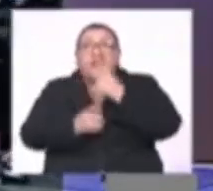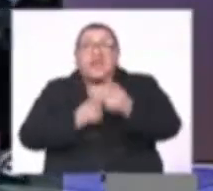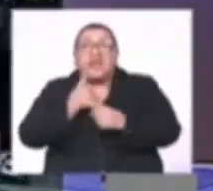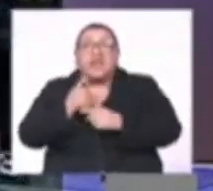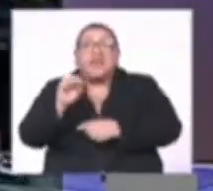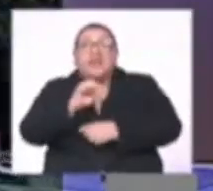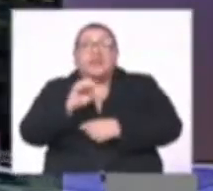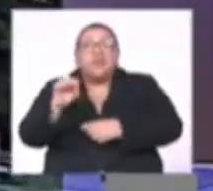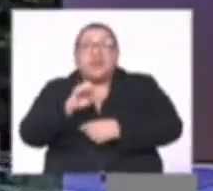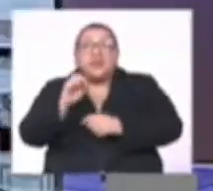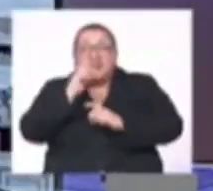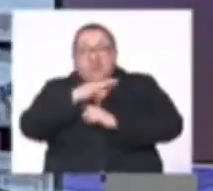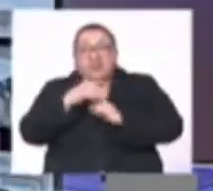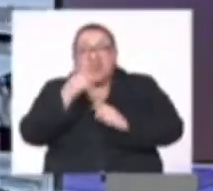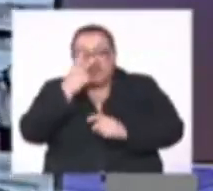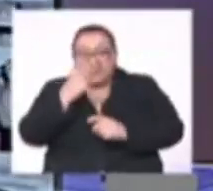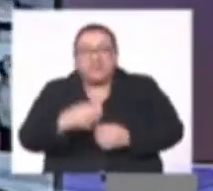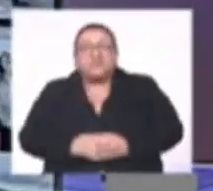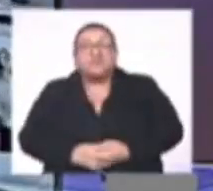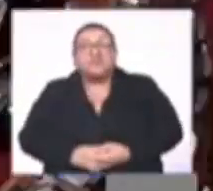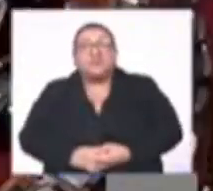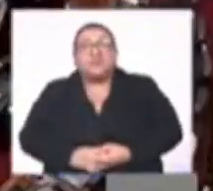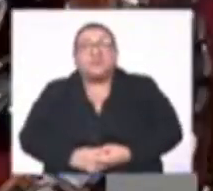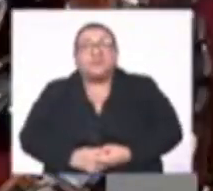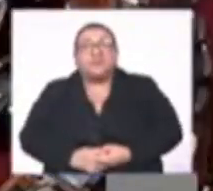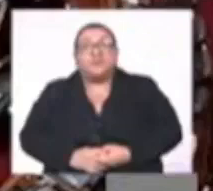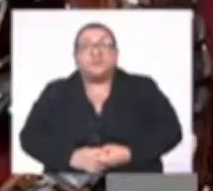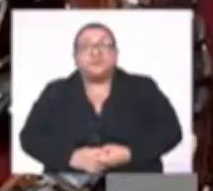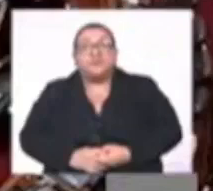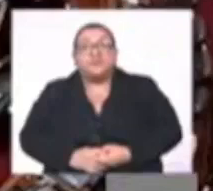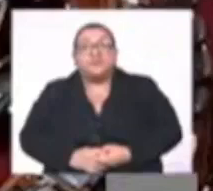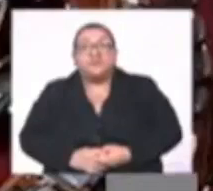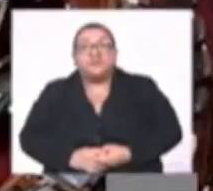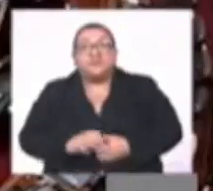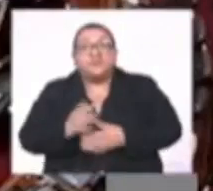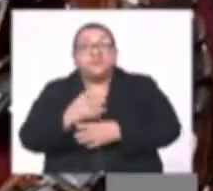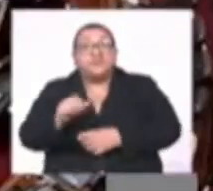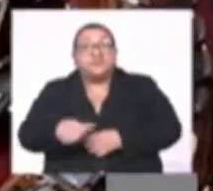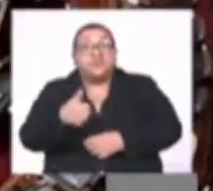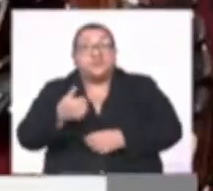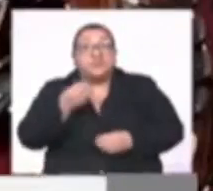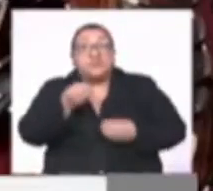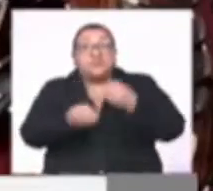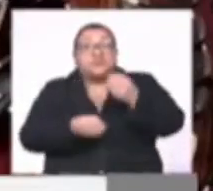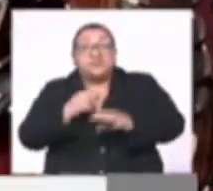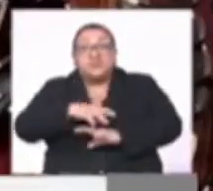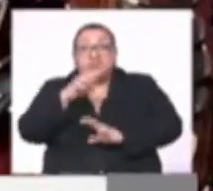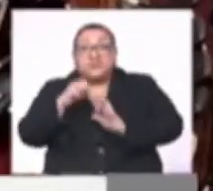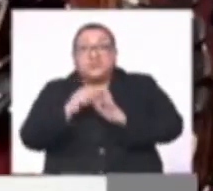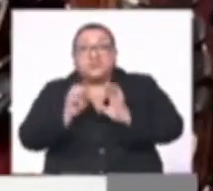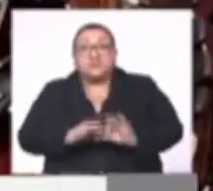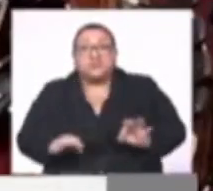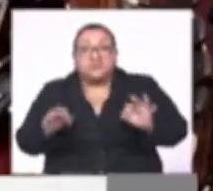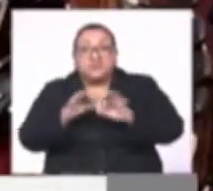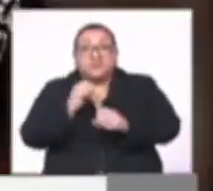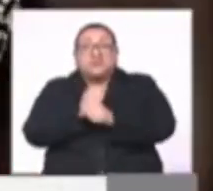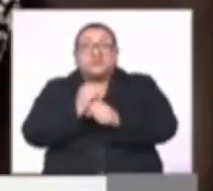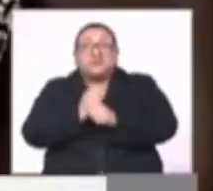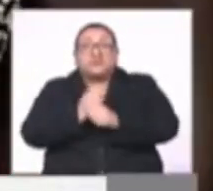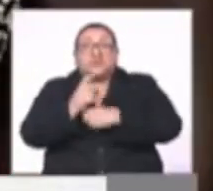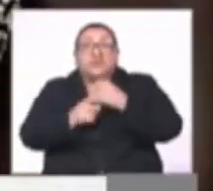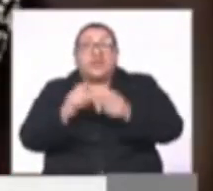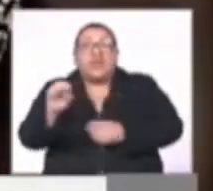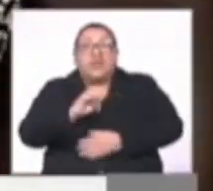de emergencia ambiental. Veamos. Entre los principales aportes del proyecto se propone que las declaratorias